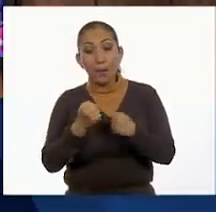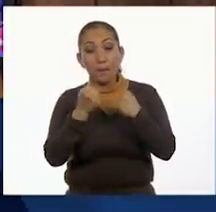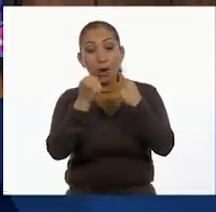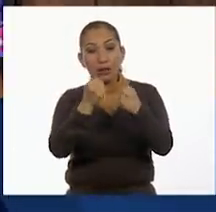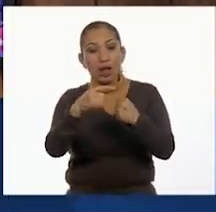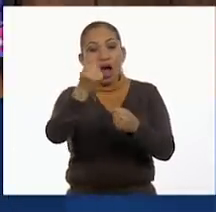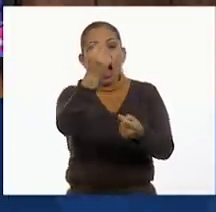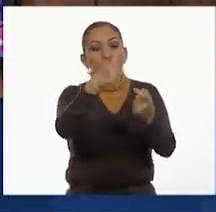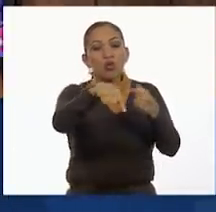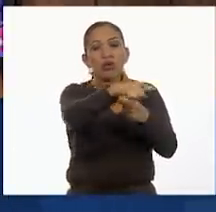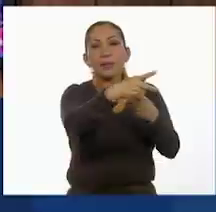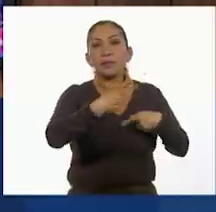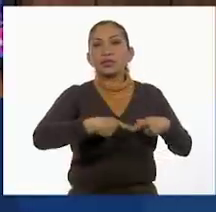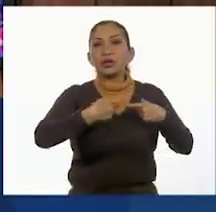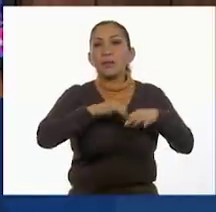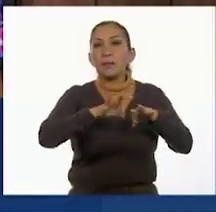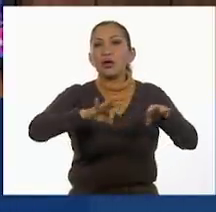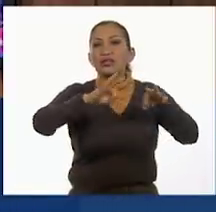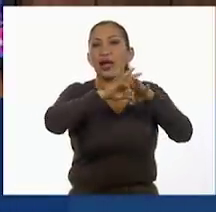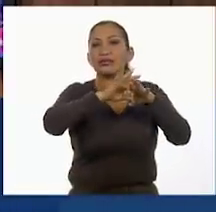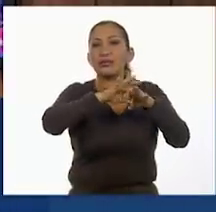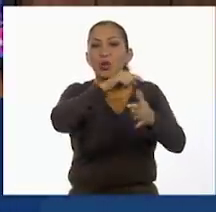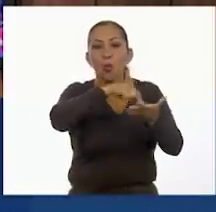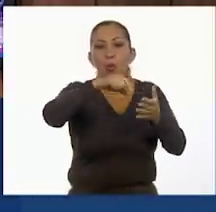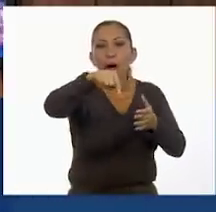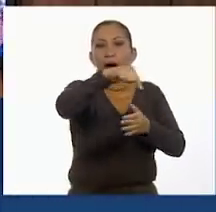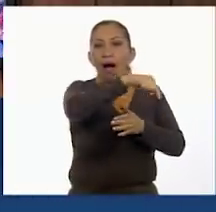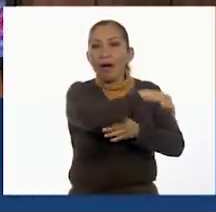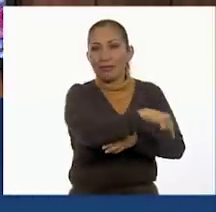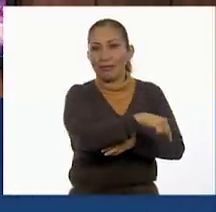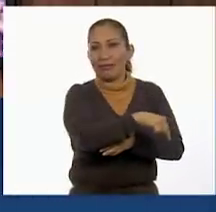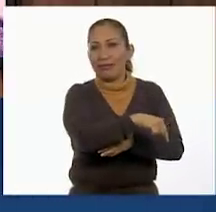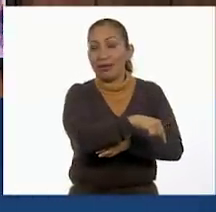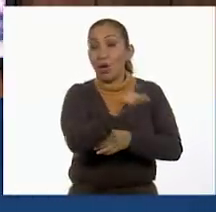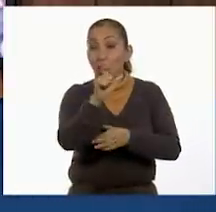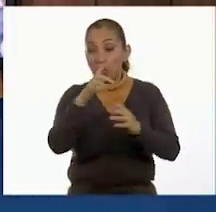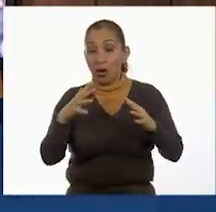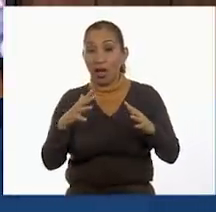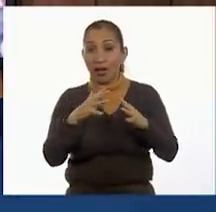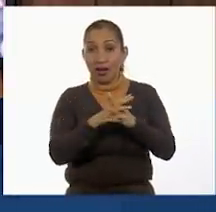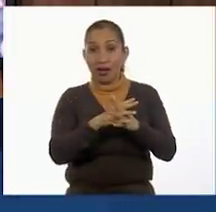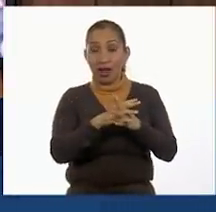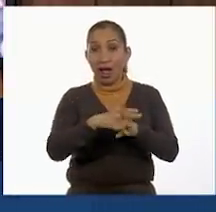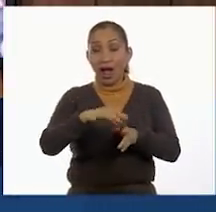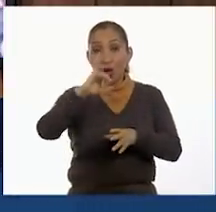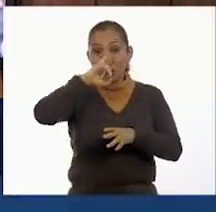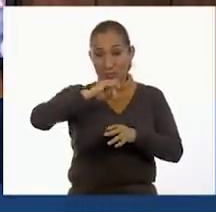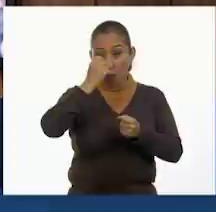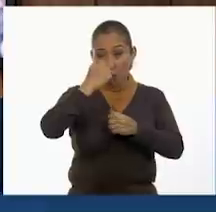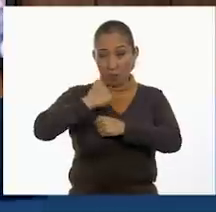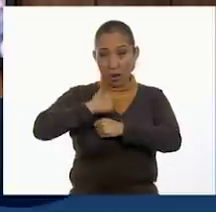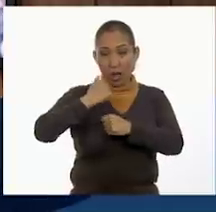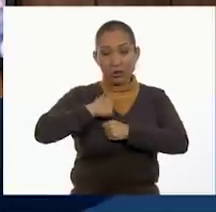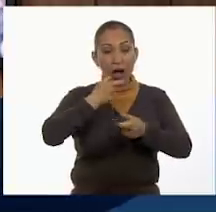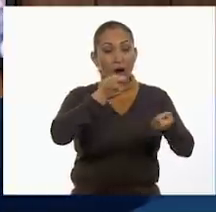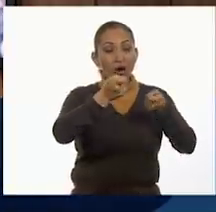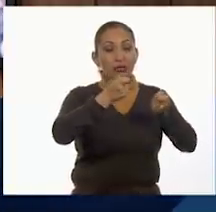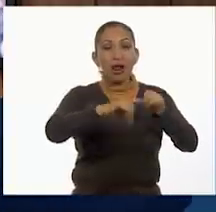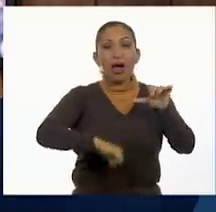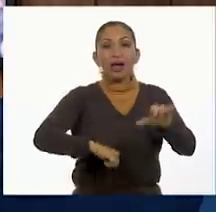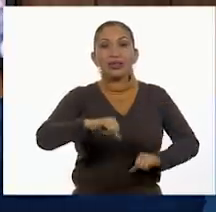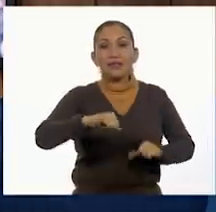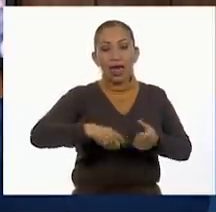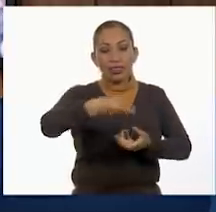que tuvieron ciertos personajes en el ámbito local. Durante la guerra, los jefes militares controlaban las